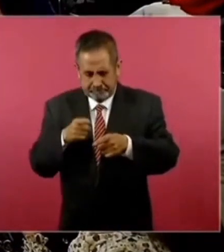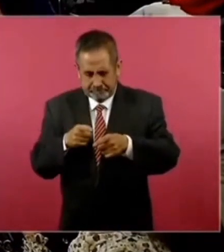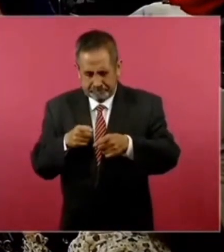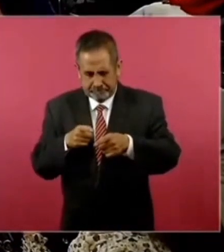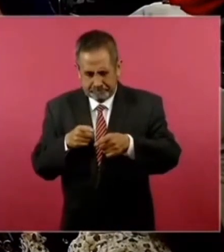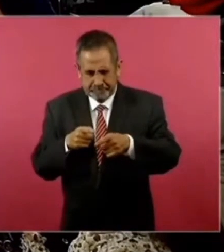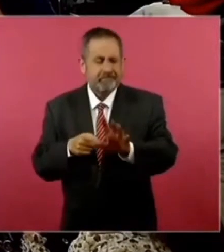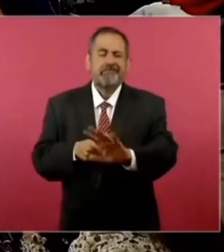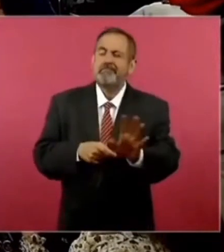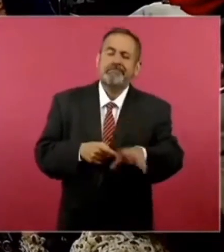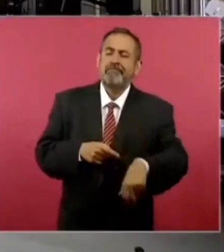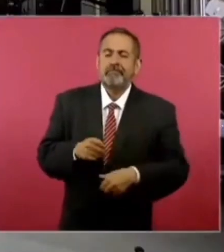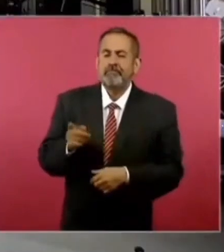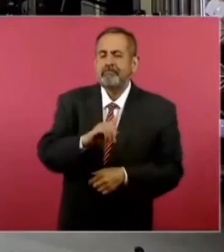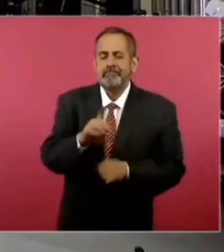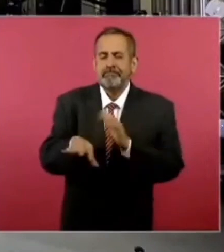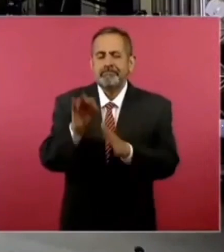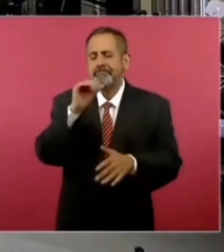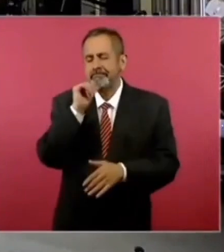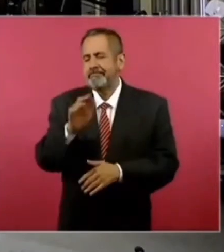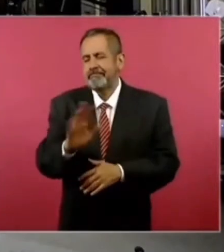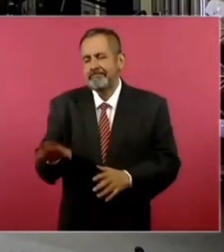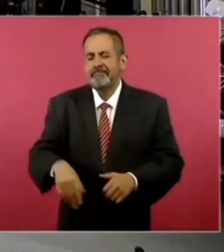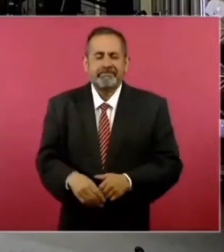No lo van a encontrar.